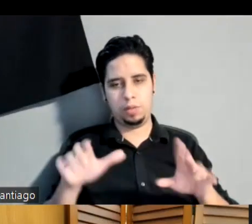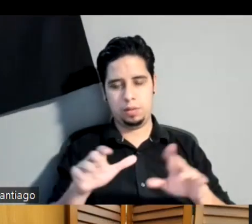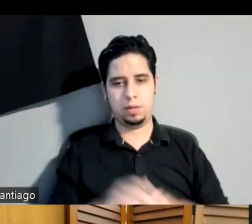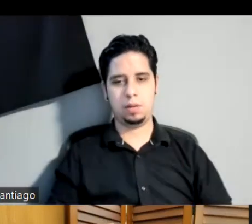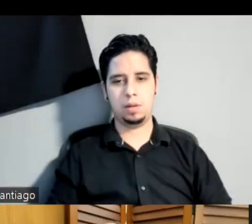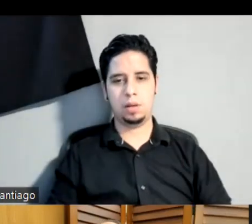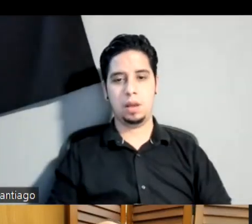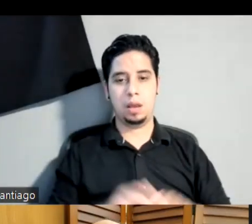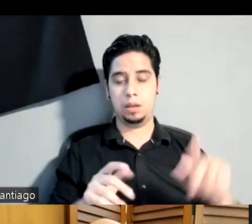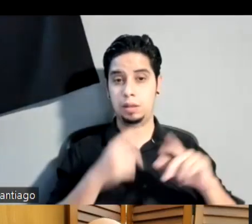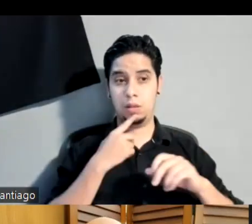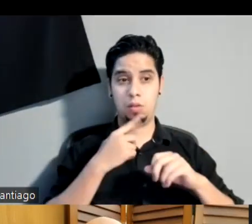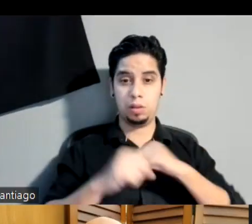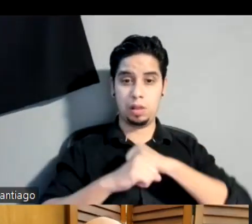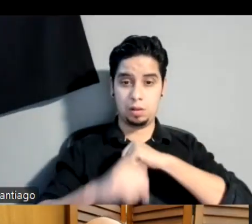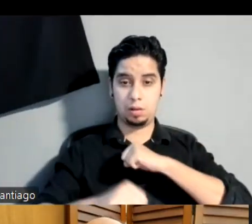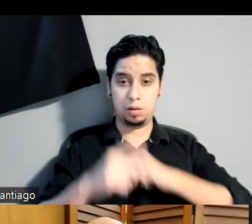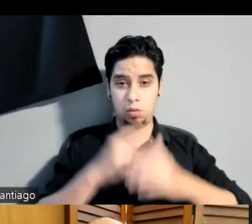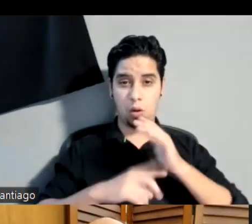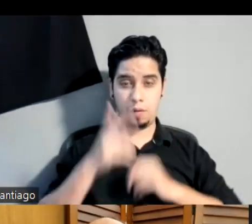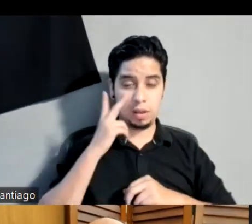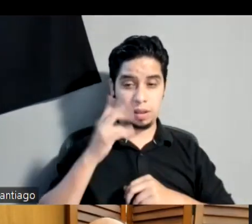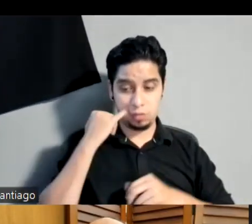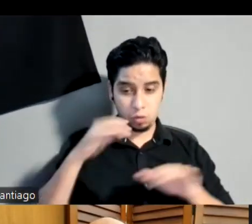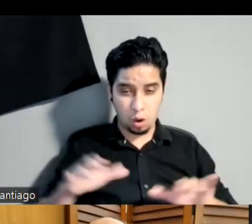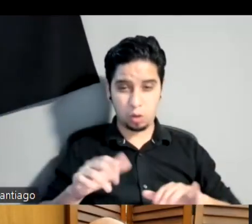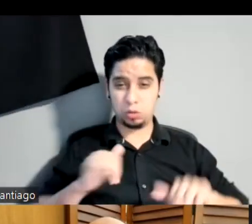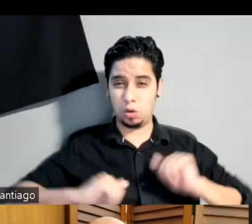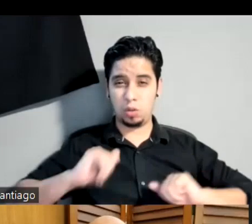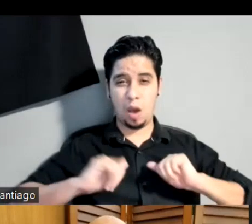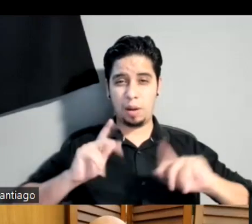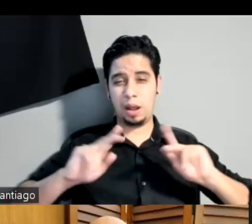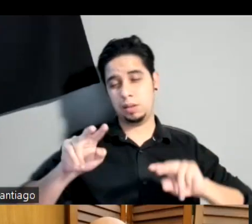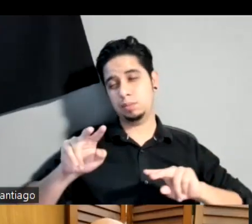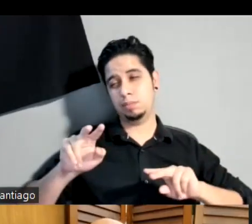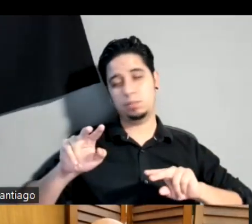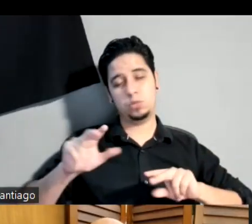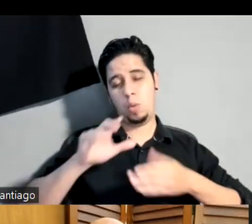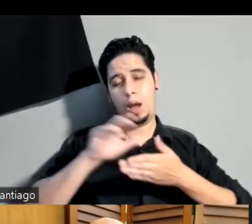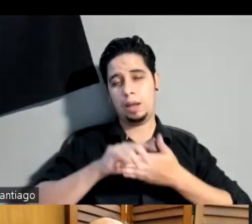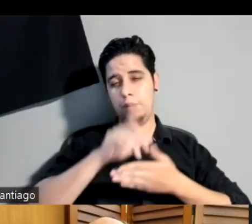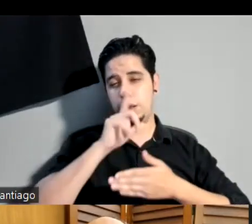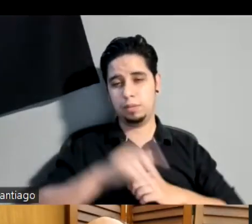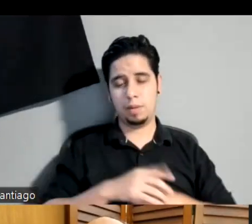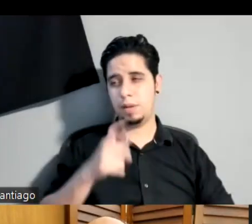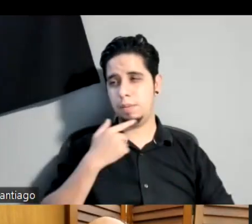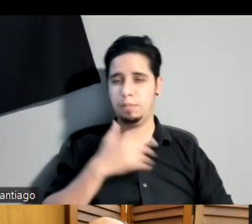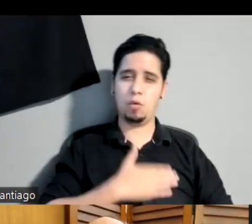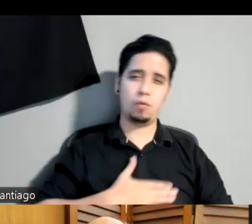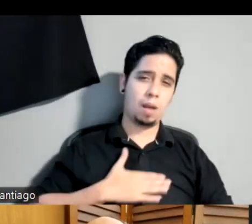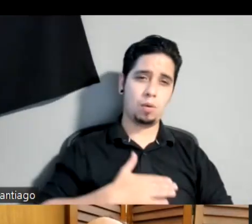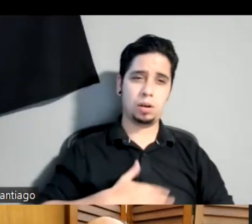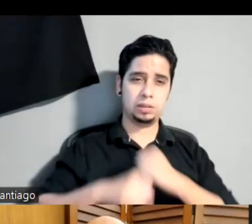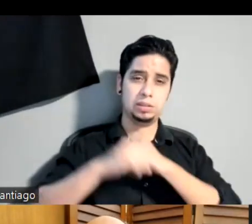esas cosas que uno ve que tú dices, bueno, si yo hago esto en una obra, nadie me va a creer. Me van a decir, ay, por favor, Jorge, qué over.